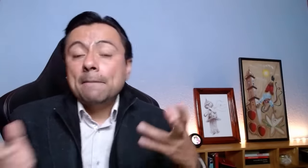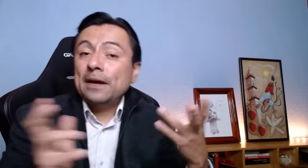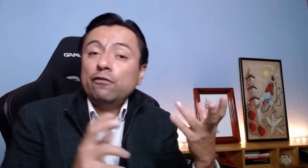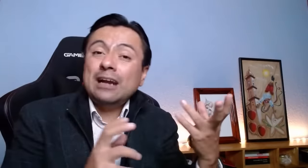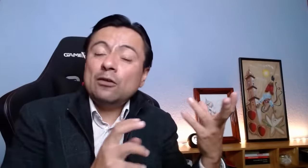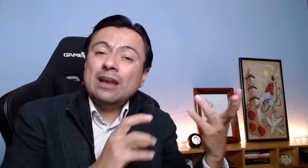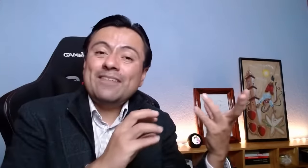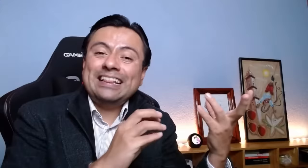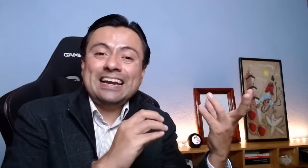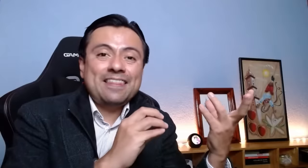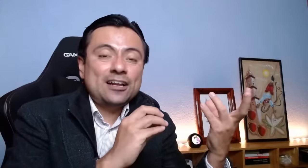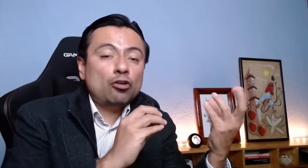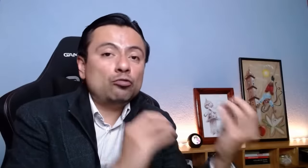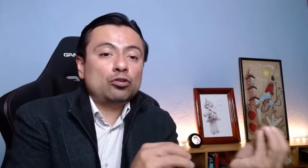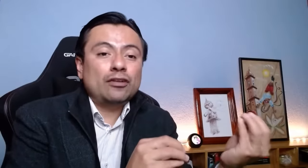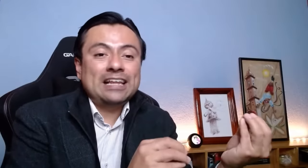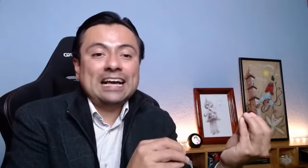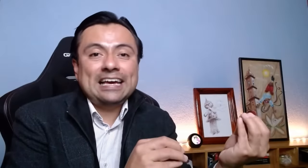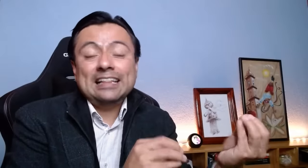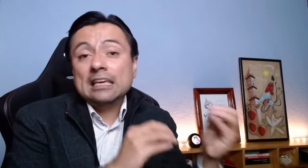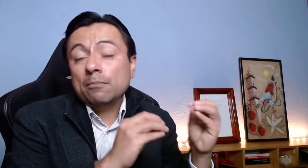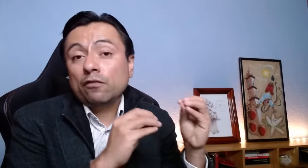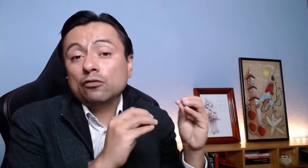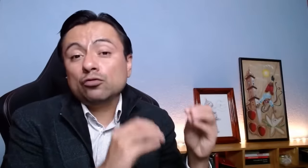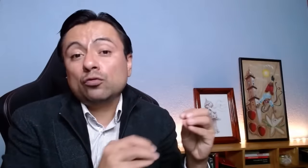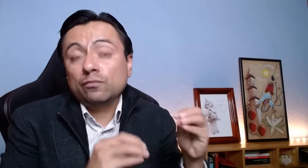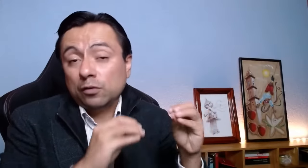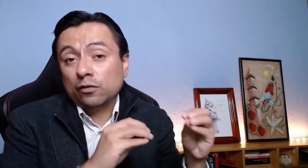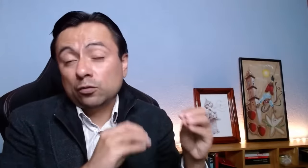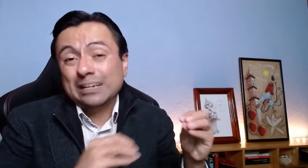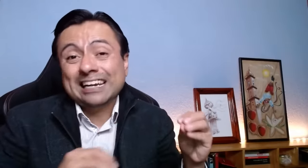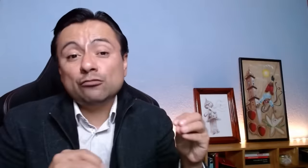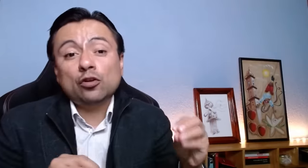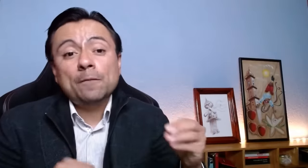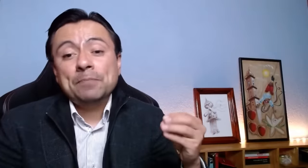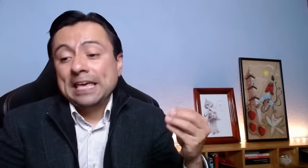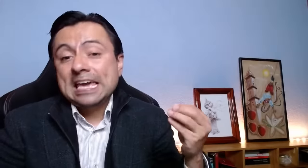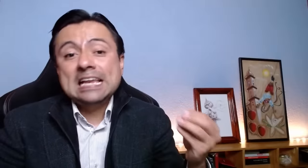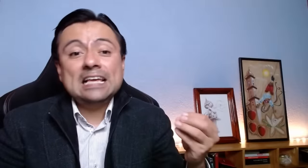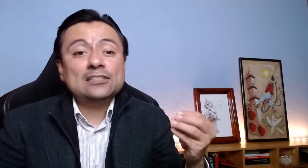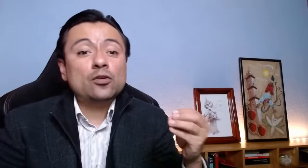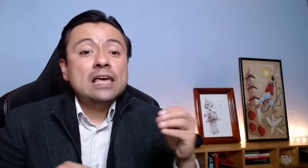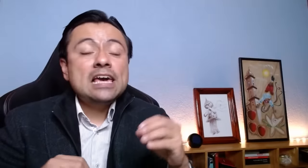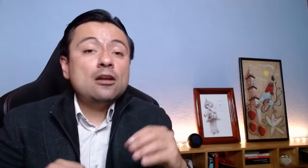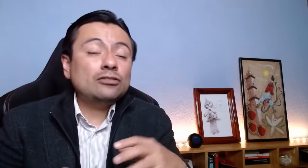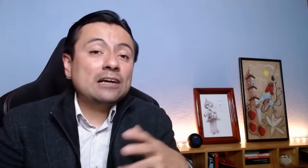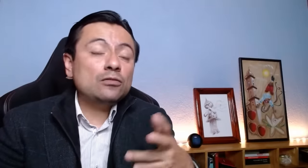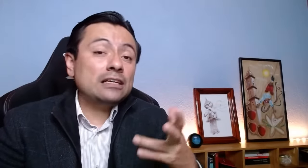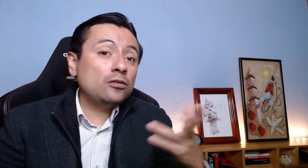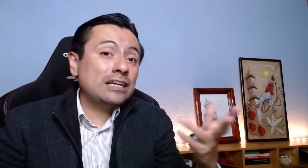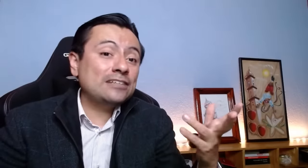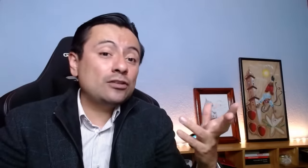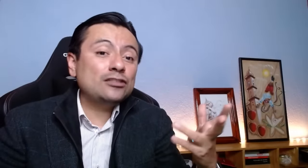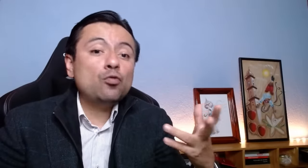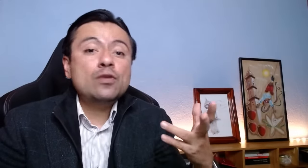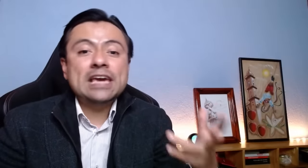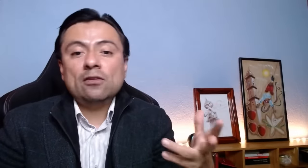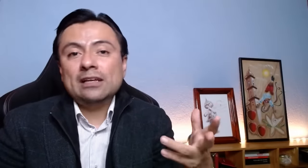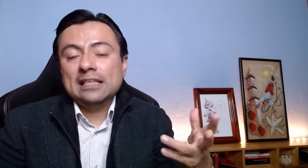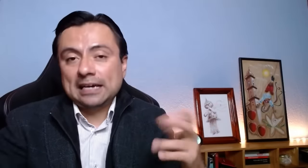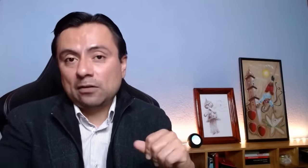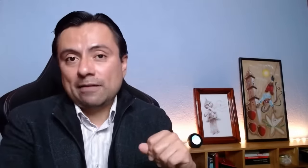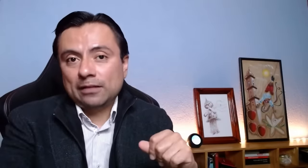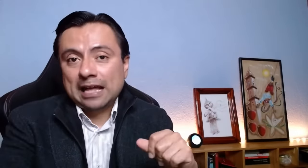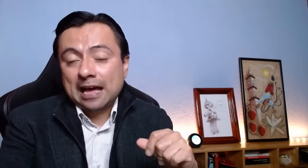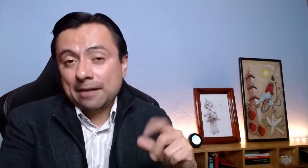camioneta, perforaron la ventana del conductor del agente, quien por fortuna resultó ileso. Y los agresores